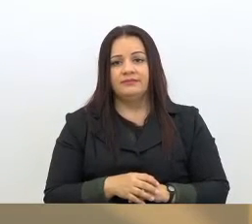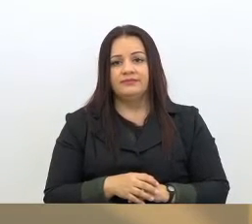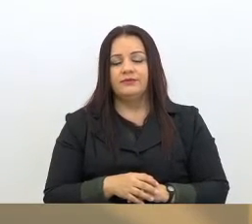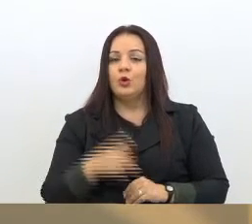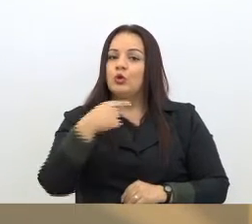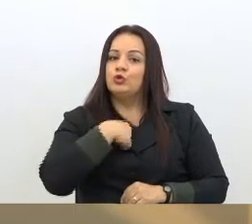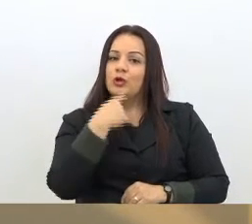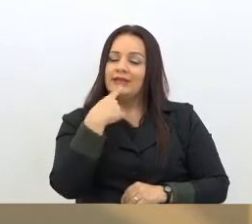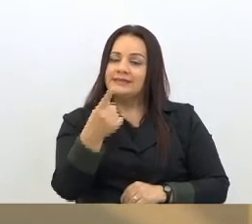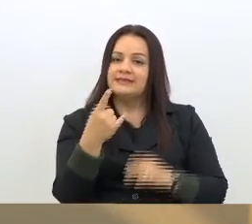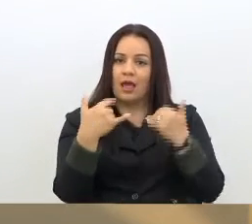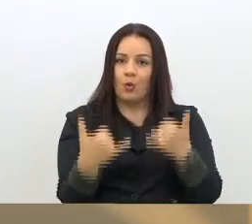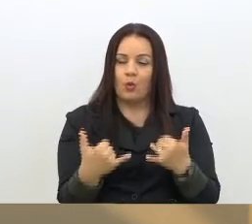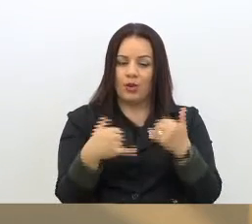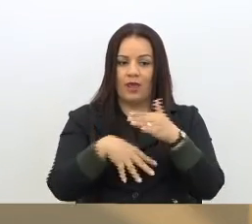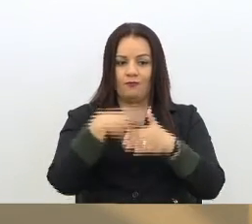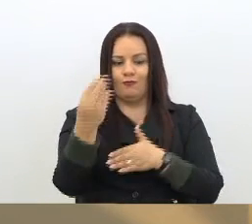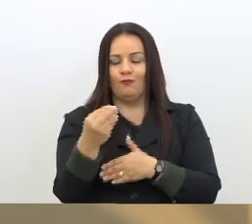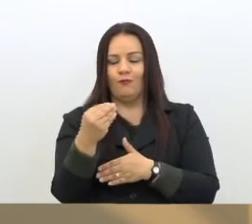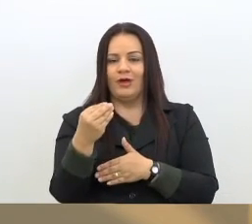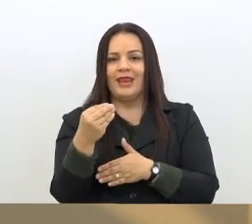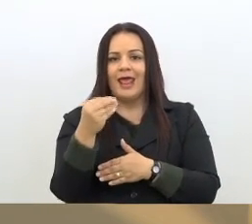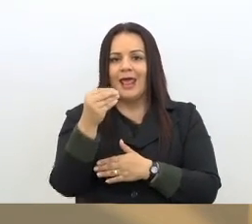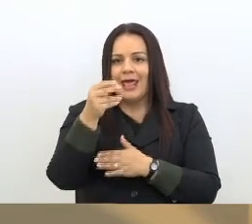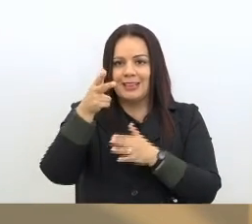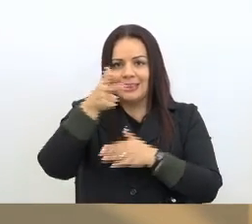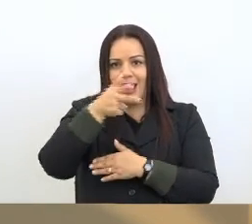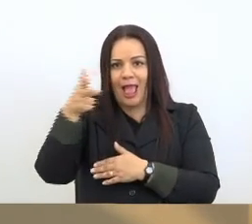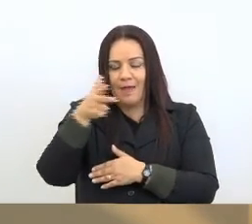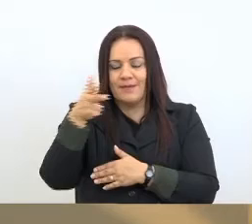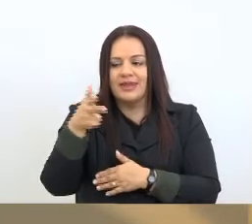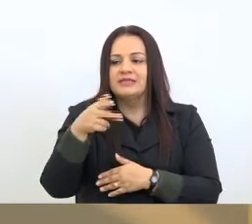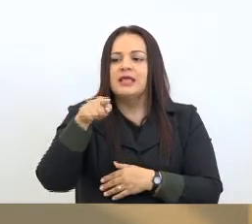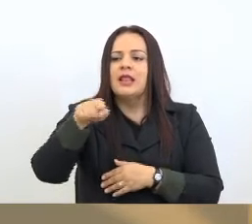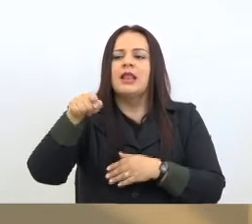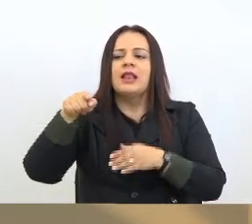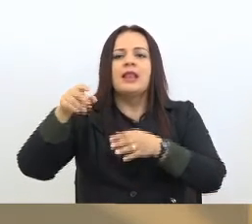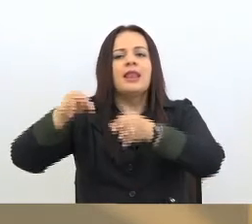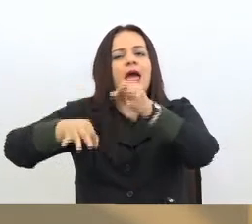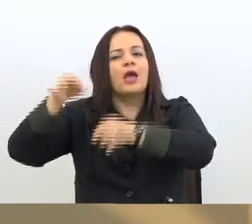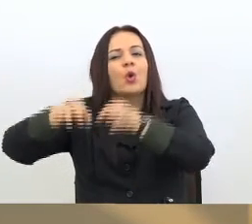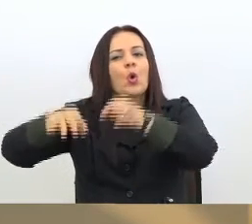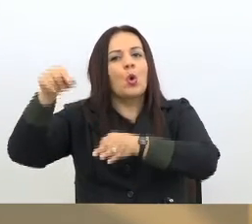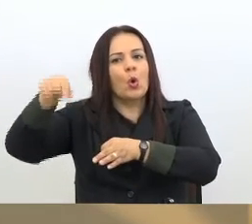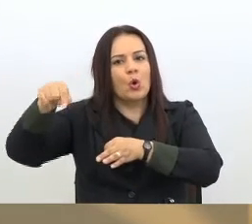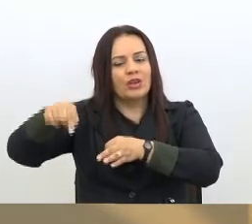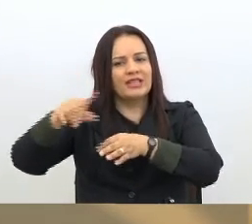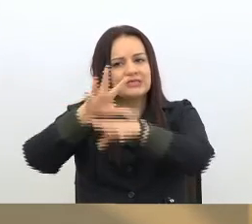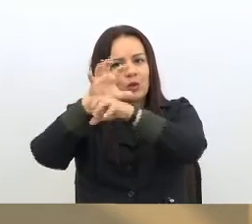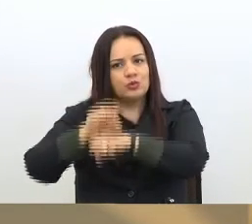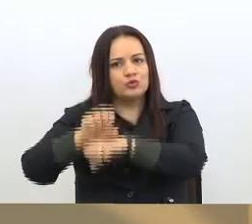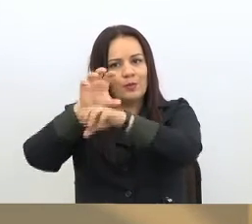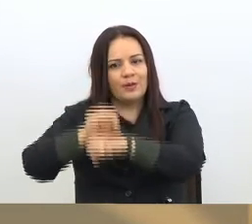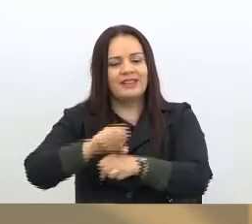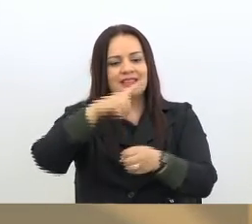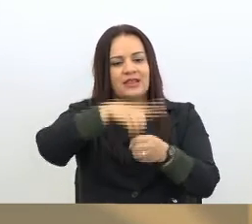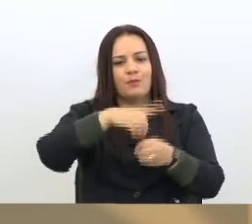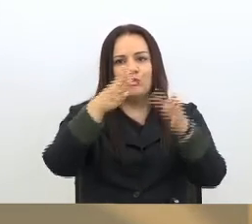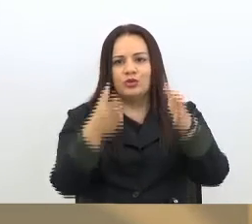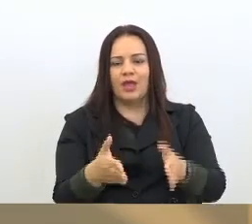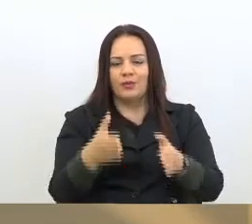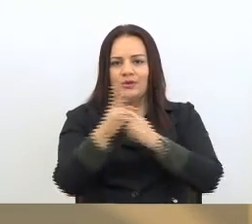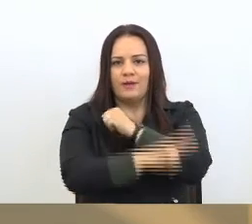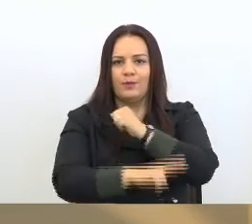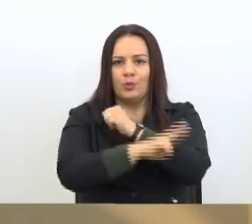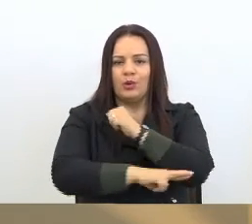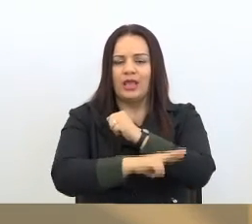Yo le decía ahora, fuera de cámaras, que la Corte se acostumbró a que los diputados de la República no se le